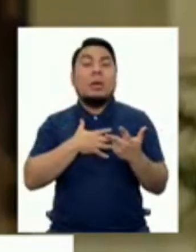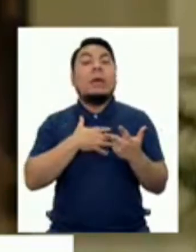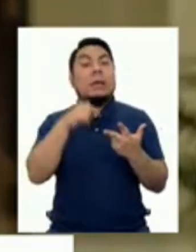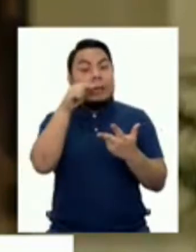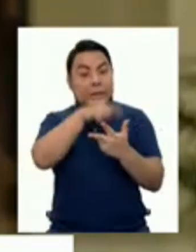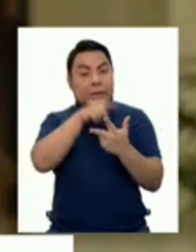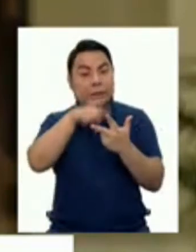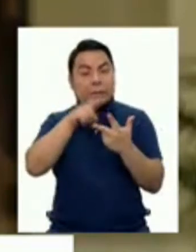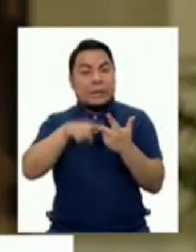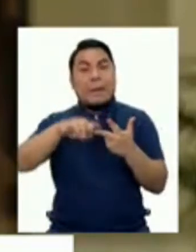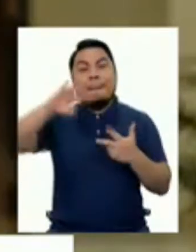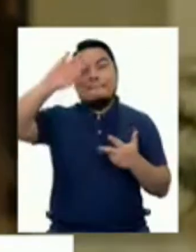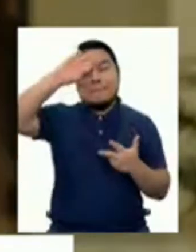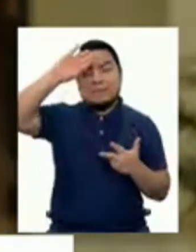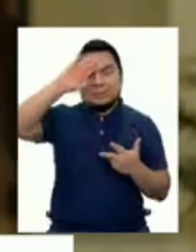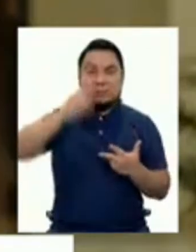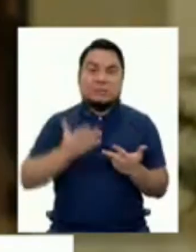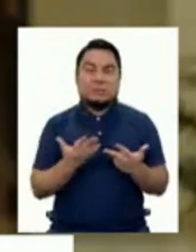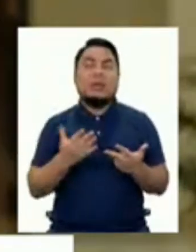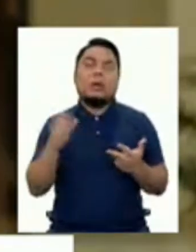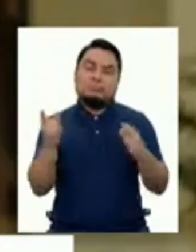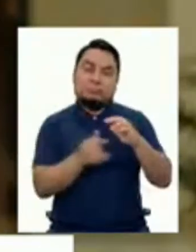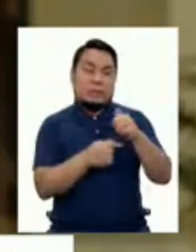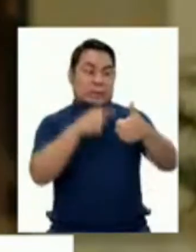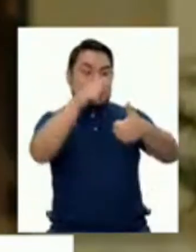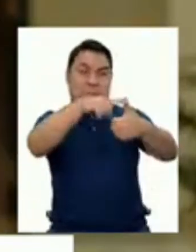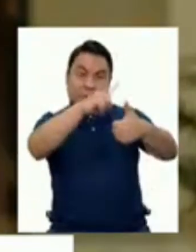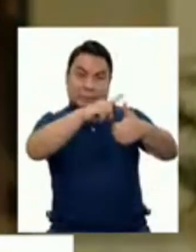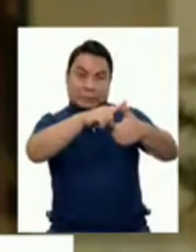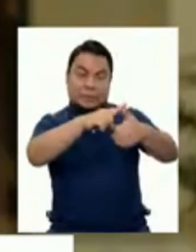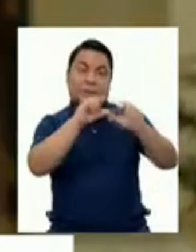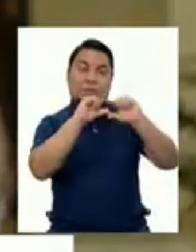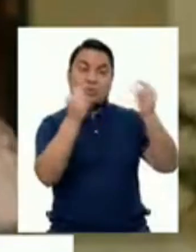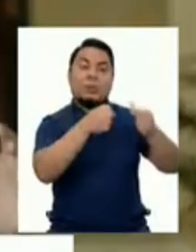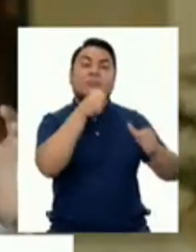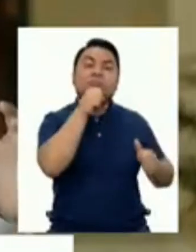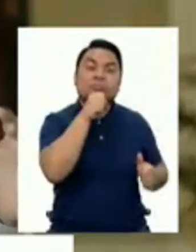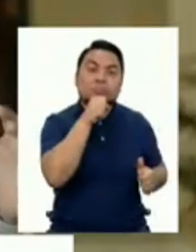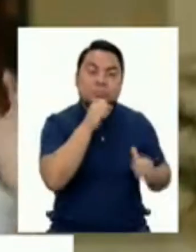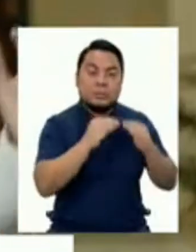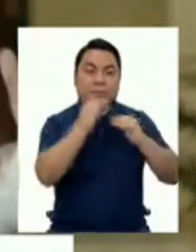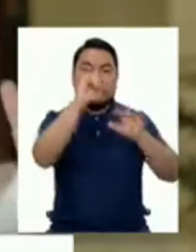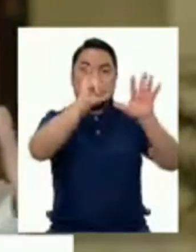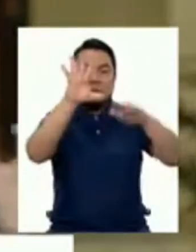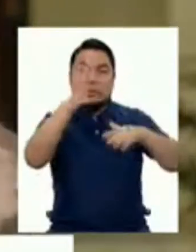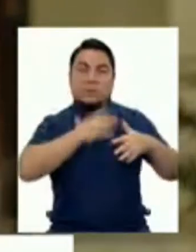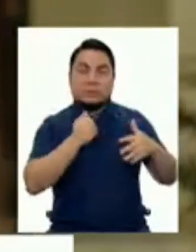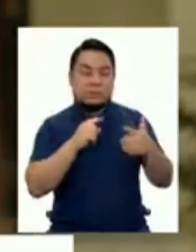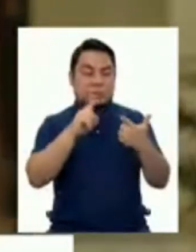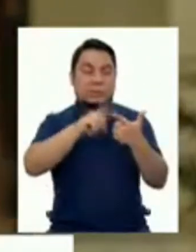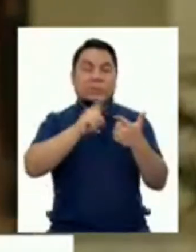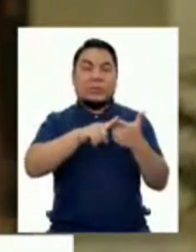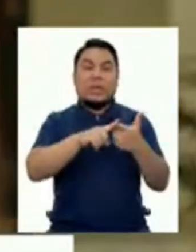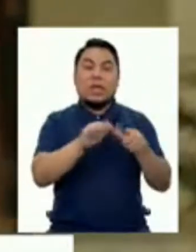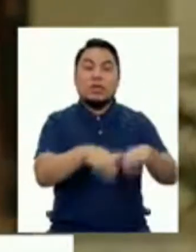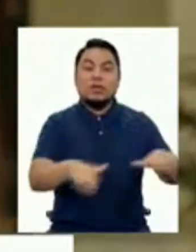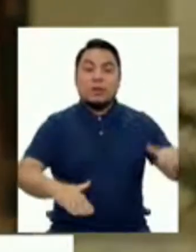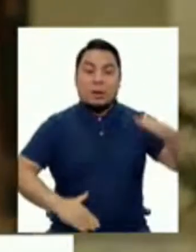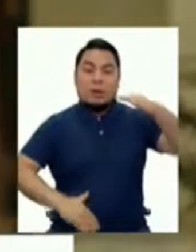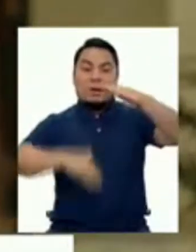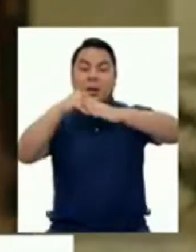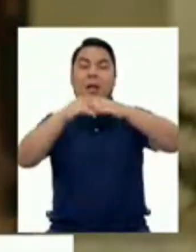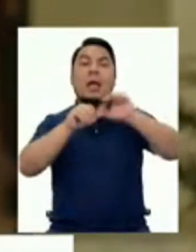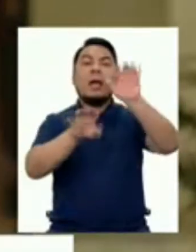personas, adultos mayores de 65 años, niños desde cero hasta